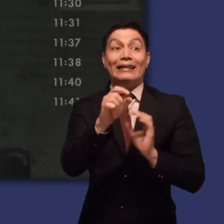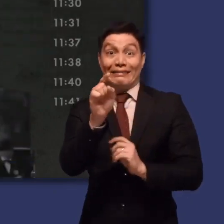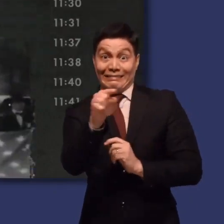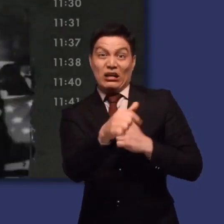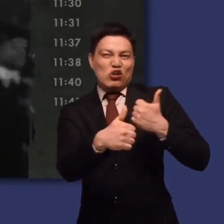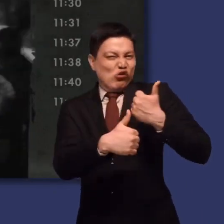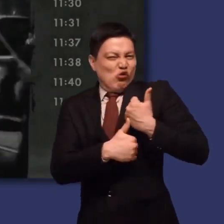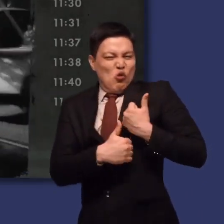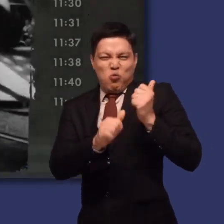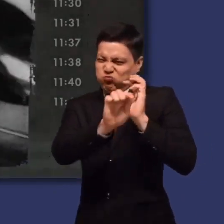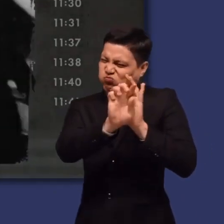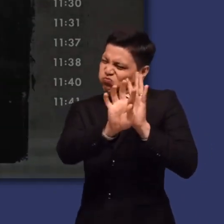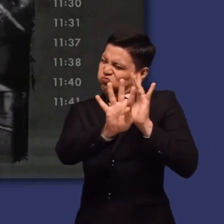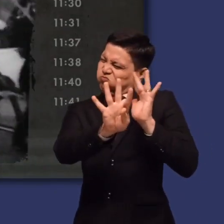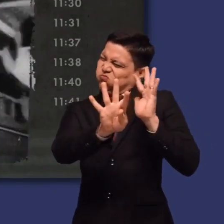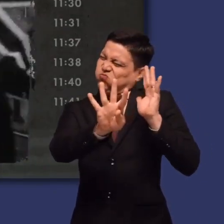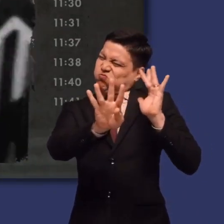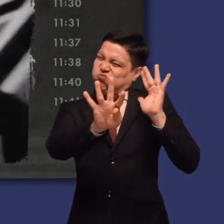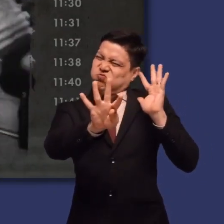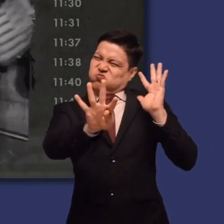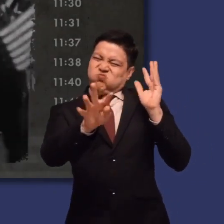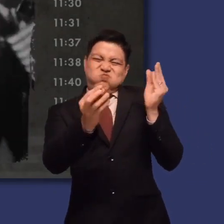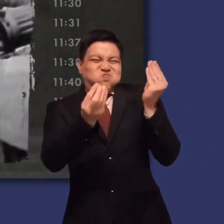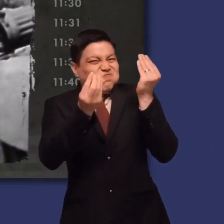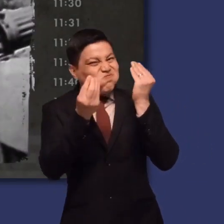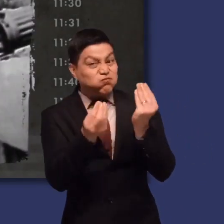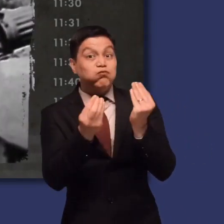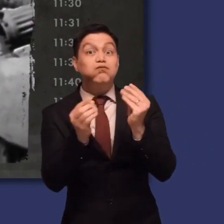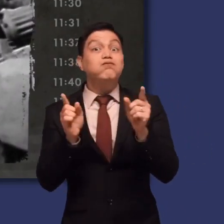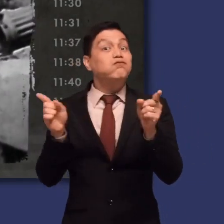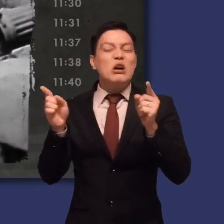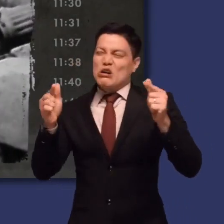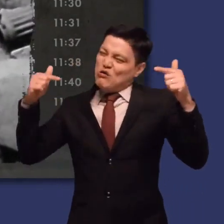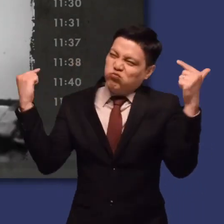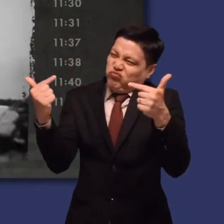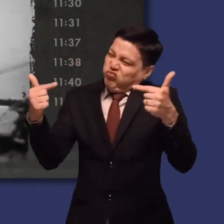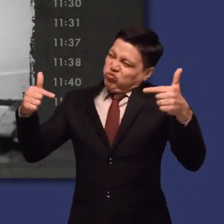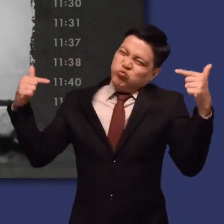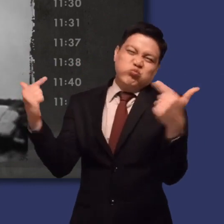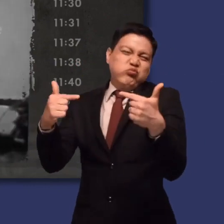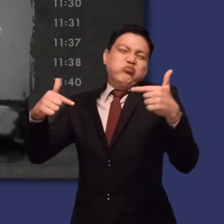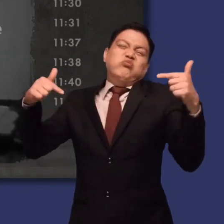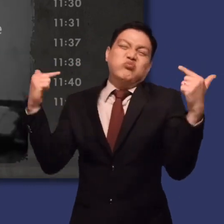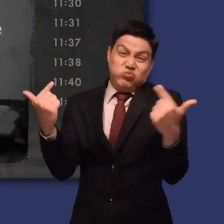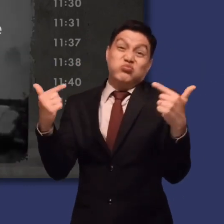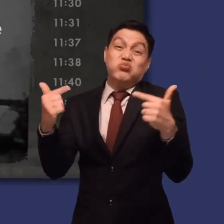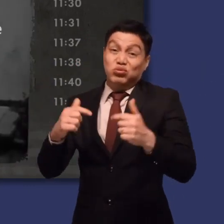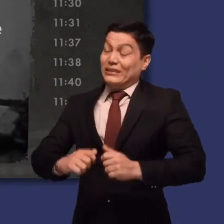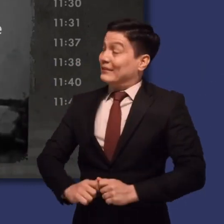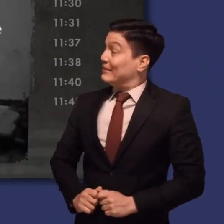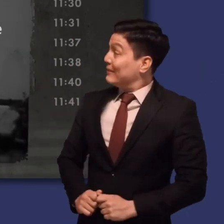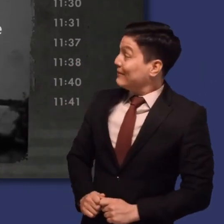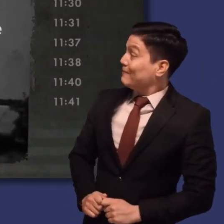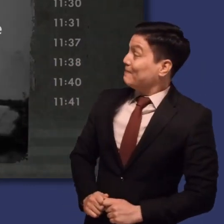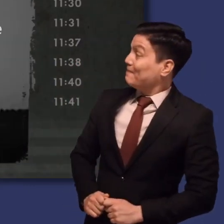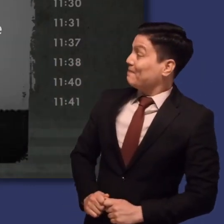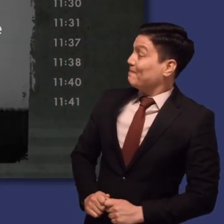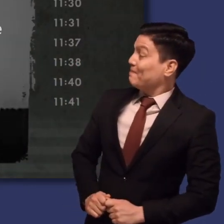La alianza entre Gran Bretaña y Estados Unidos. Este rey luchó en la Primera Guerra Mundial con un